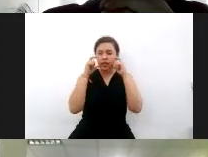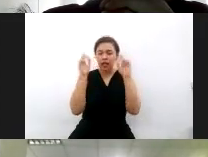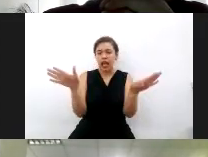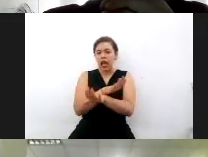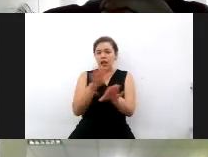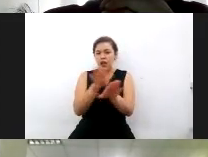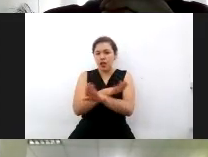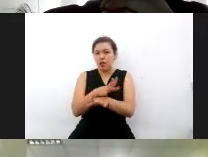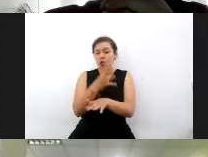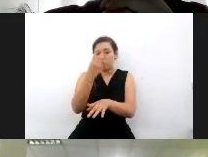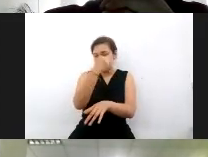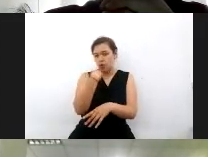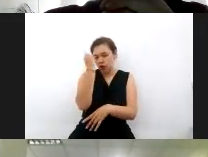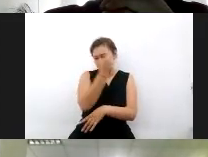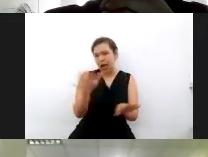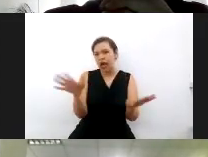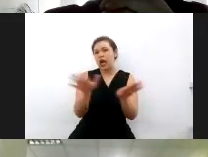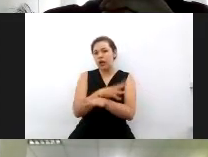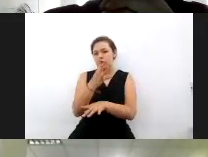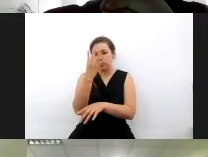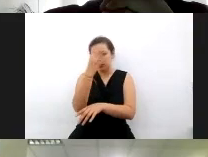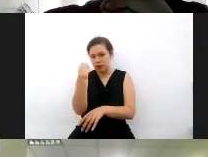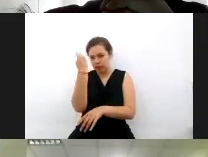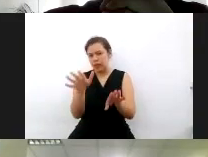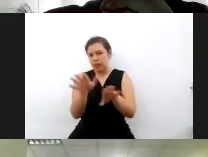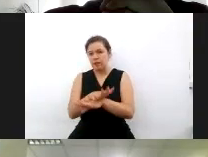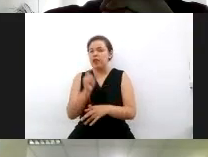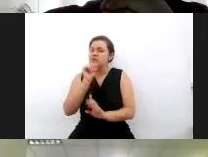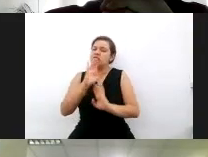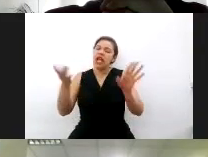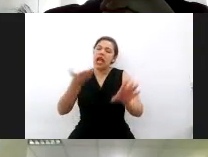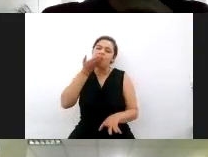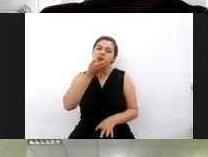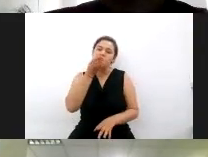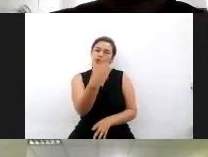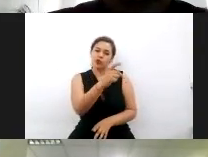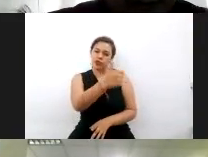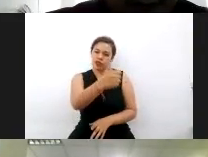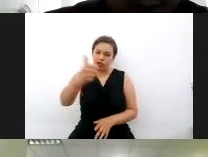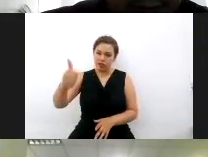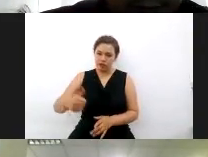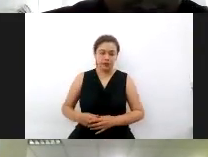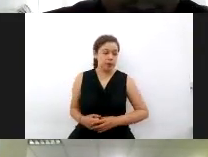cambios cada 4 horas. Pero también tiene mucho que ver con el hábito del niño.